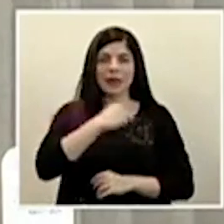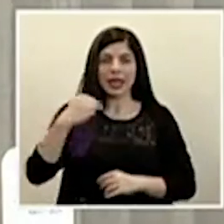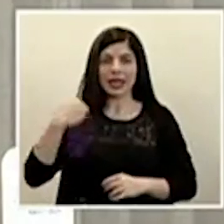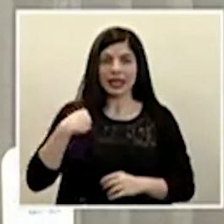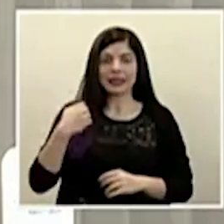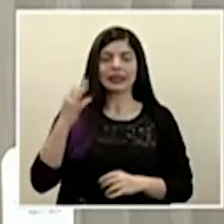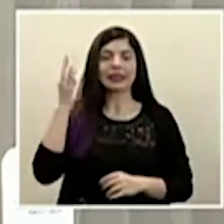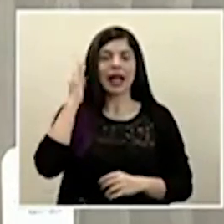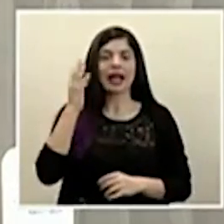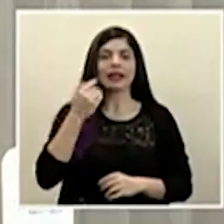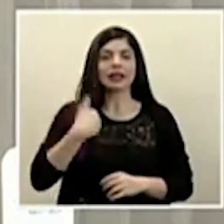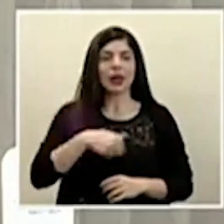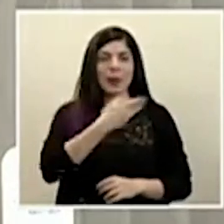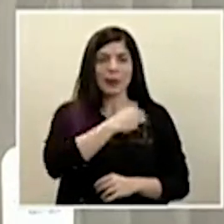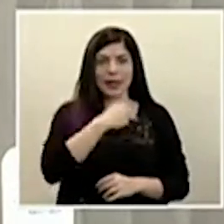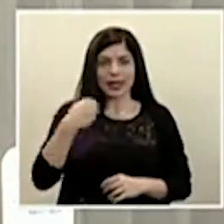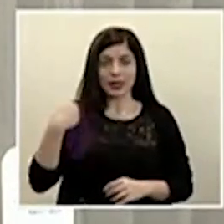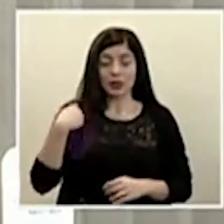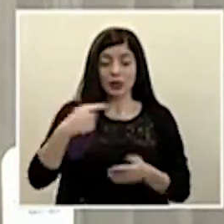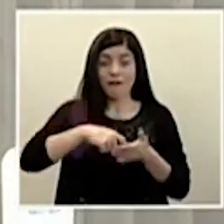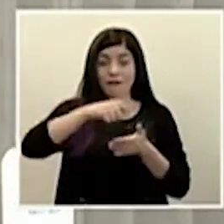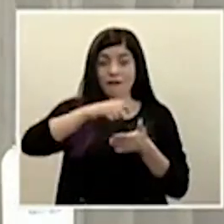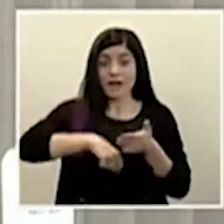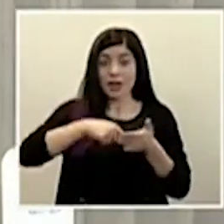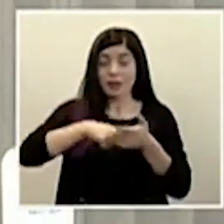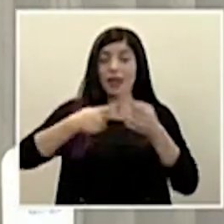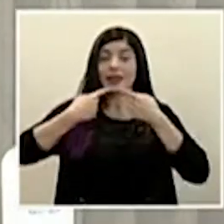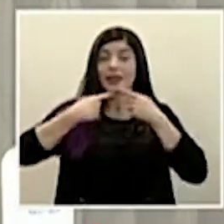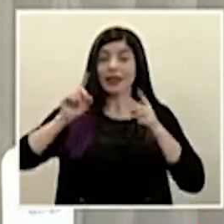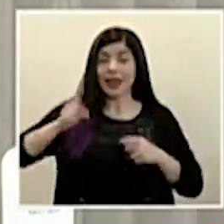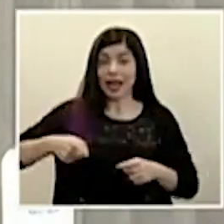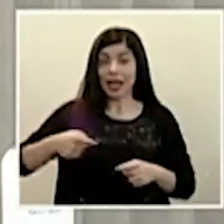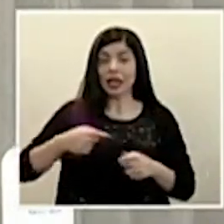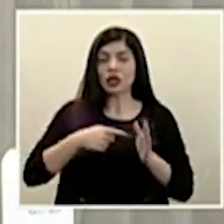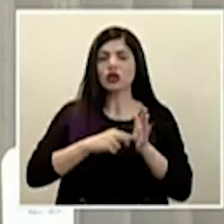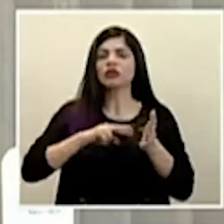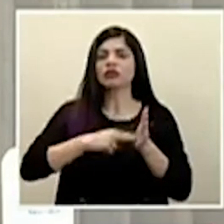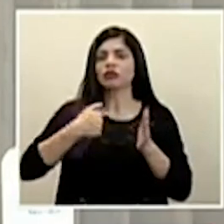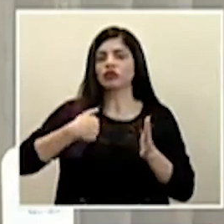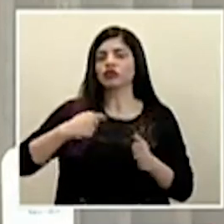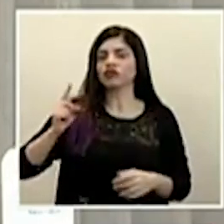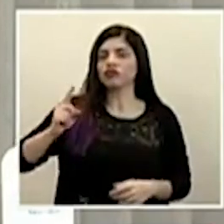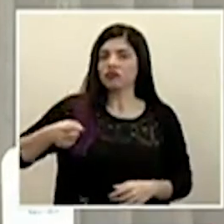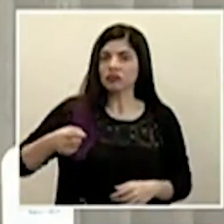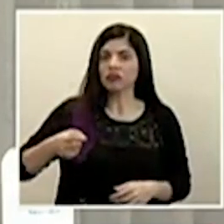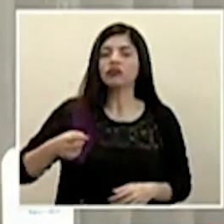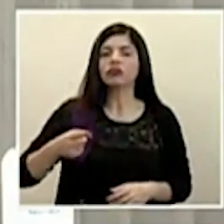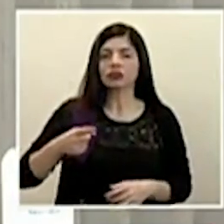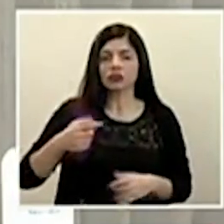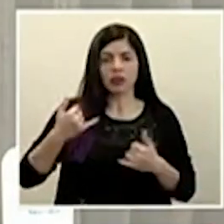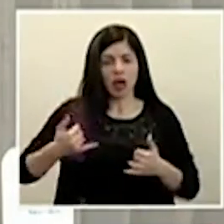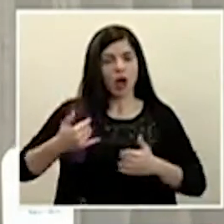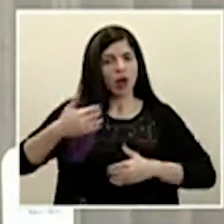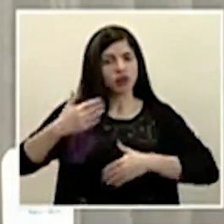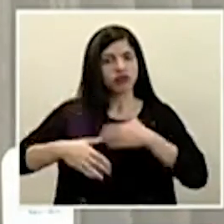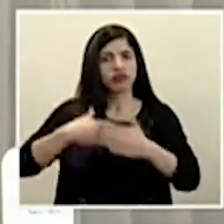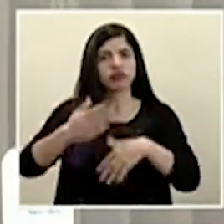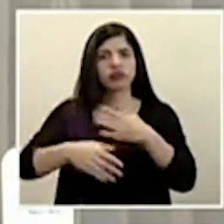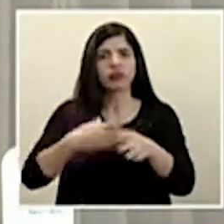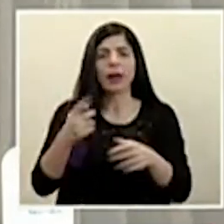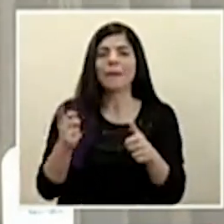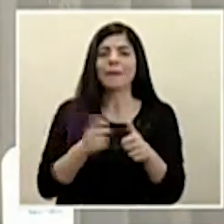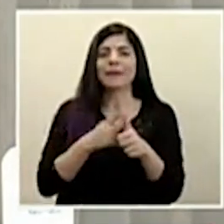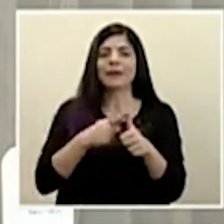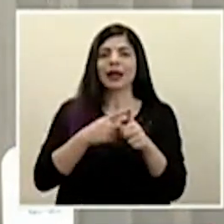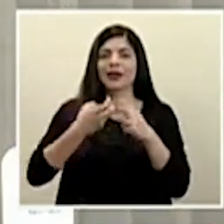señor ministro. Con la firma de este decreto he instruido que se avance con los